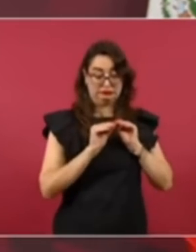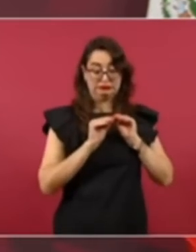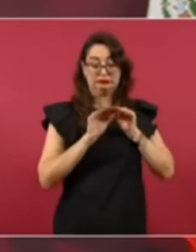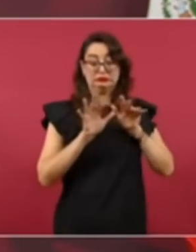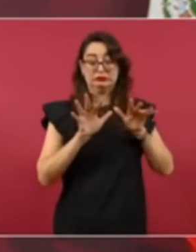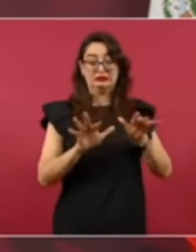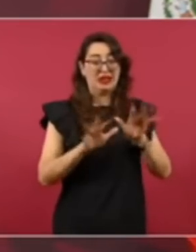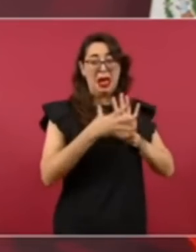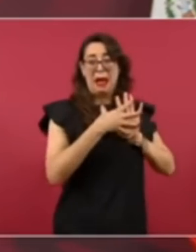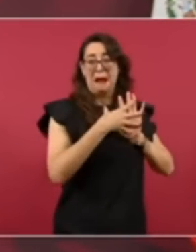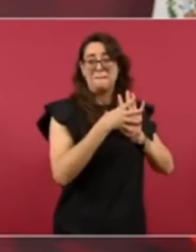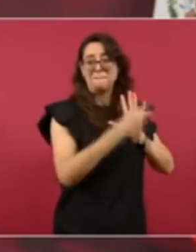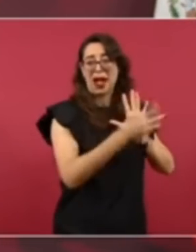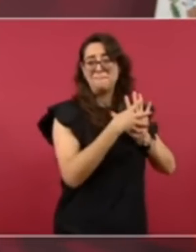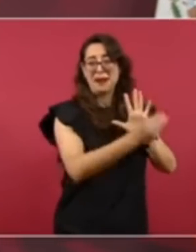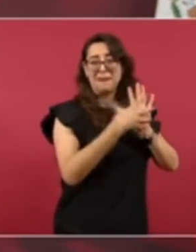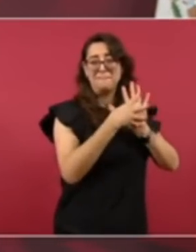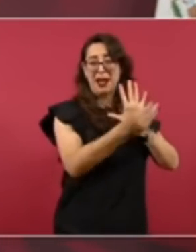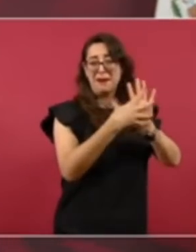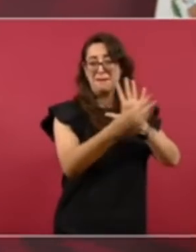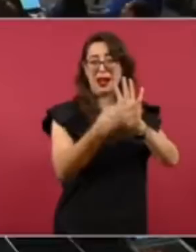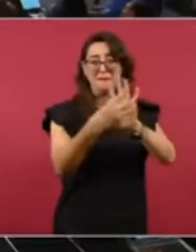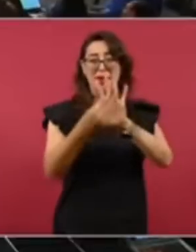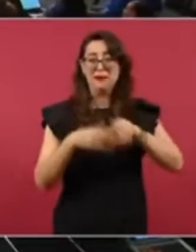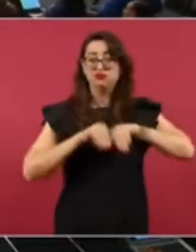todos nuestros adversarios,